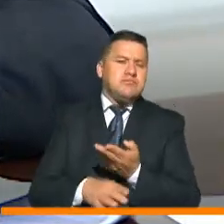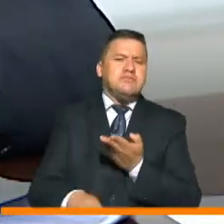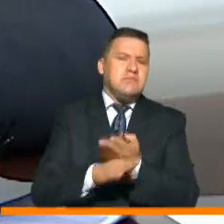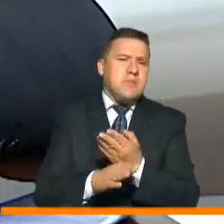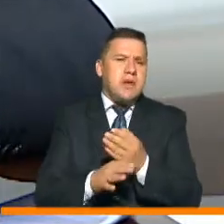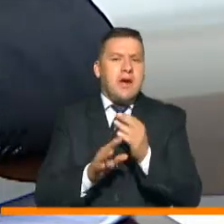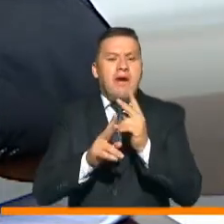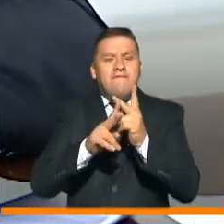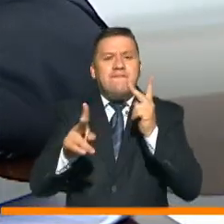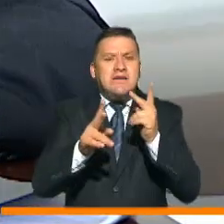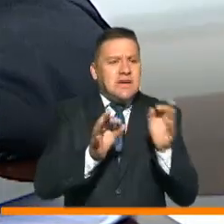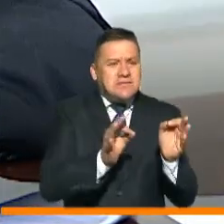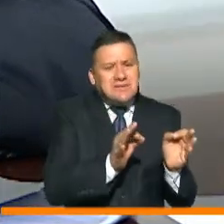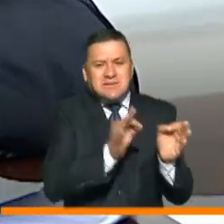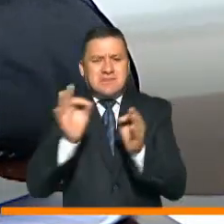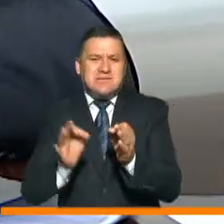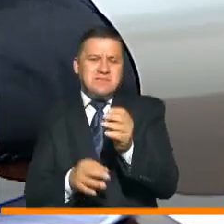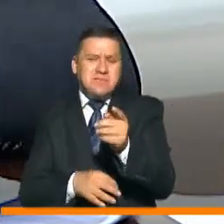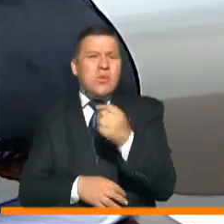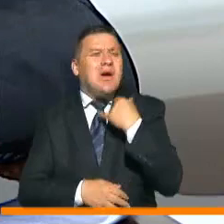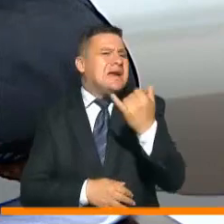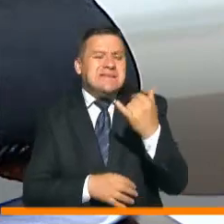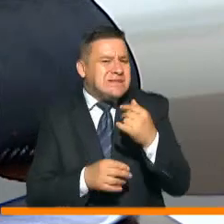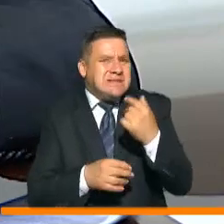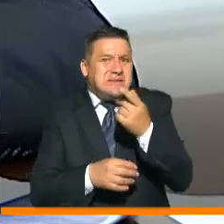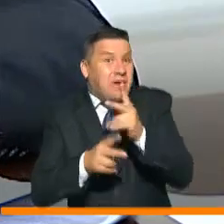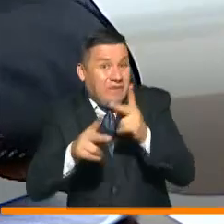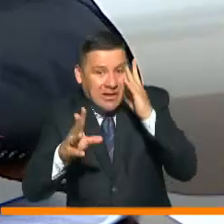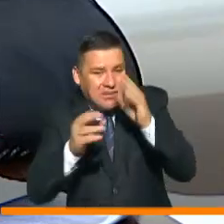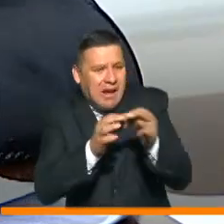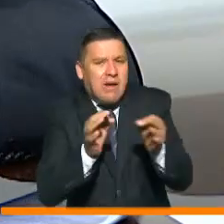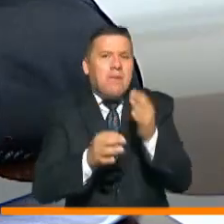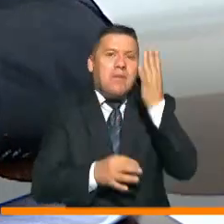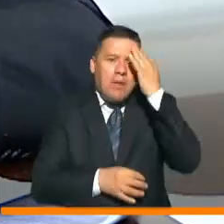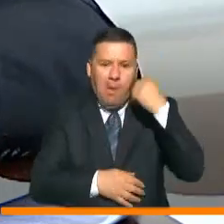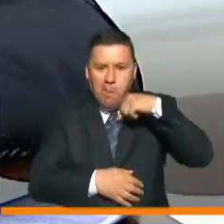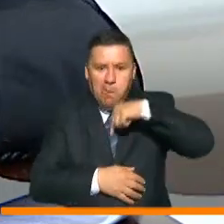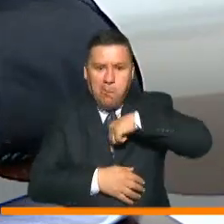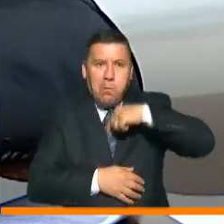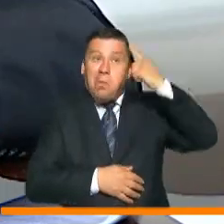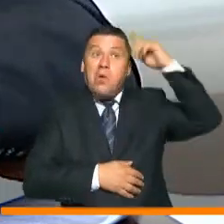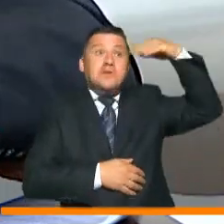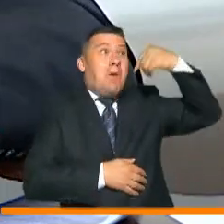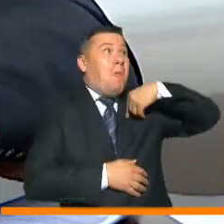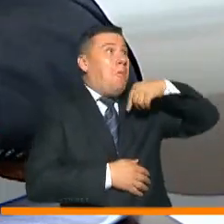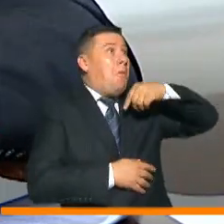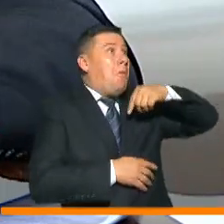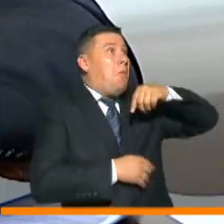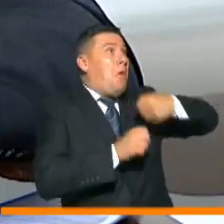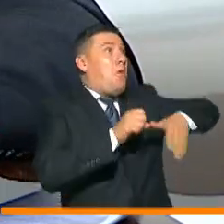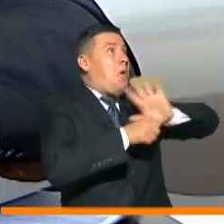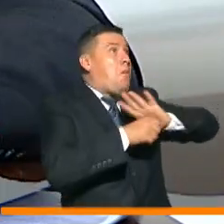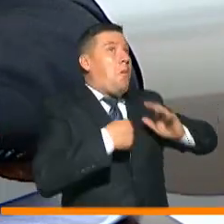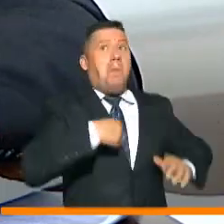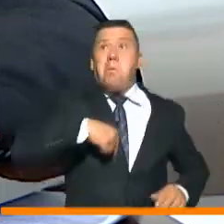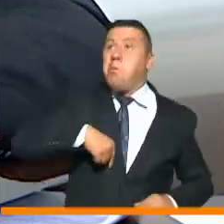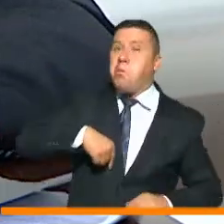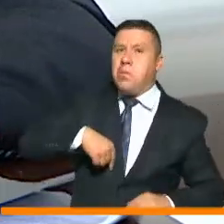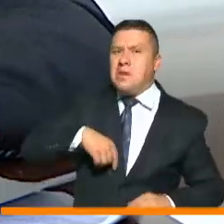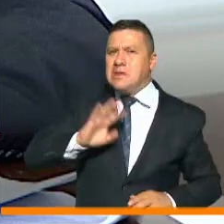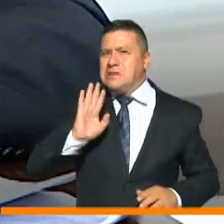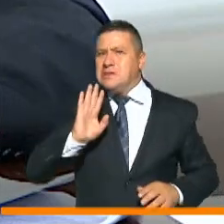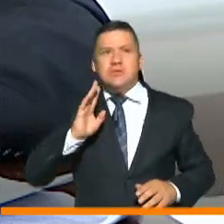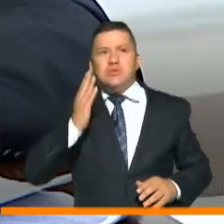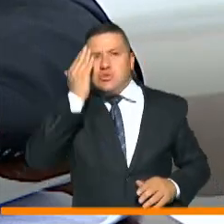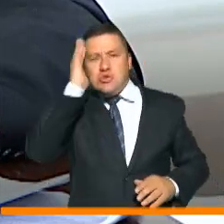la reprogramación es porque la persona puede estar contagiada del mismo COVID, puede no saberlo, puede estar en lo que se llama una ventana